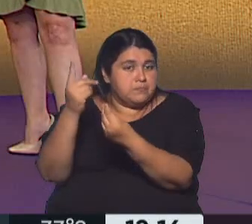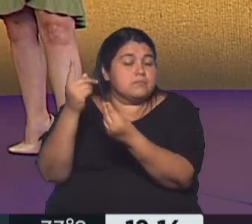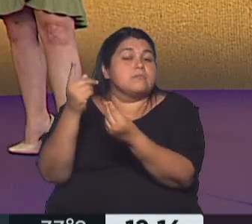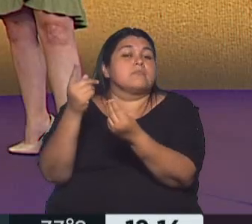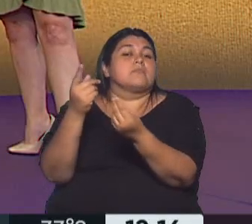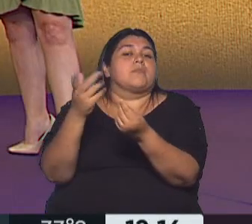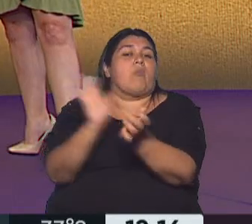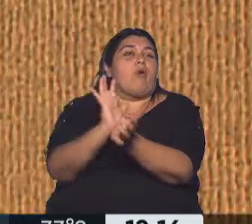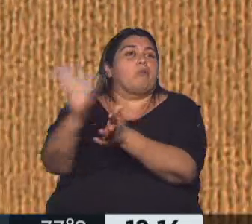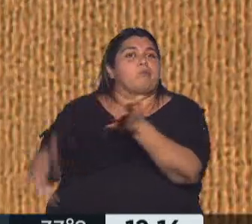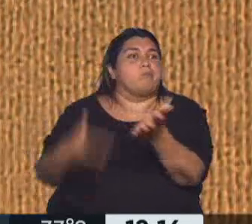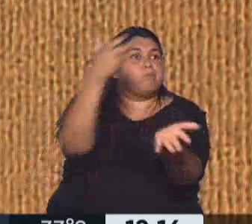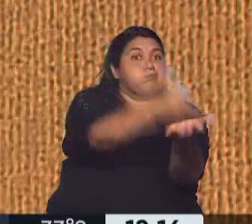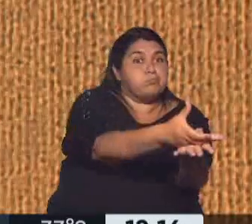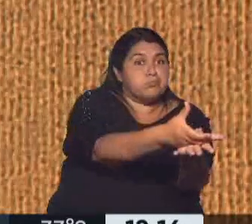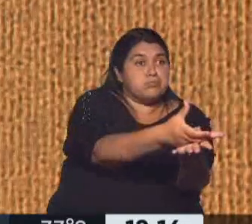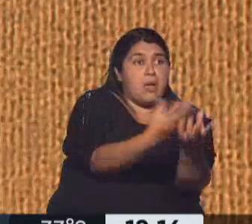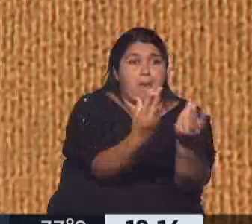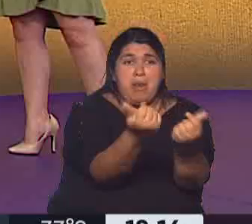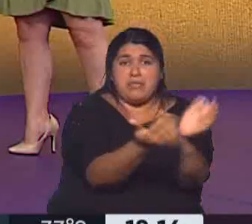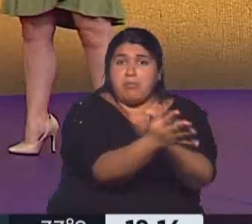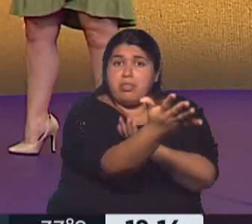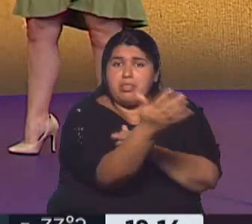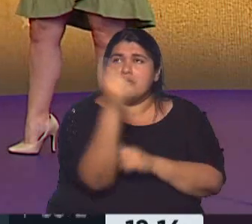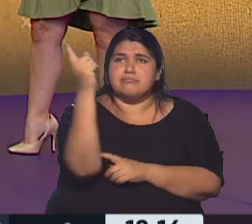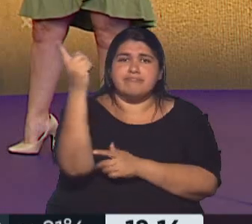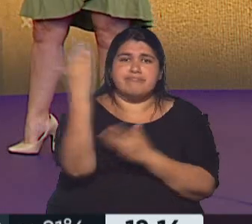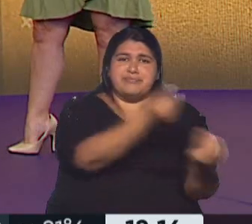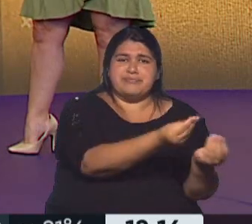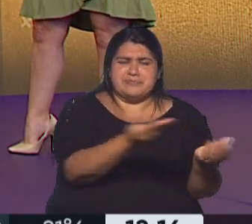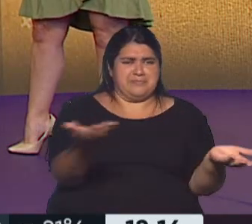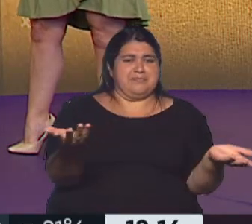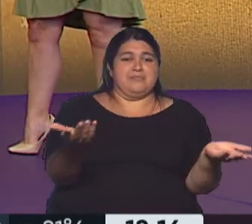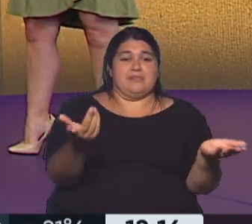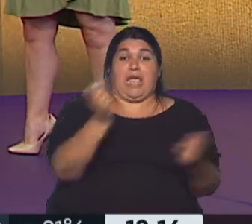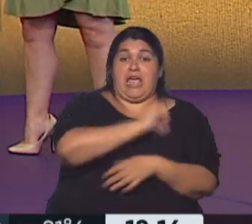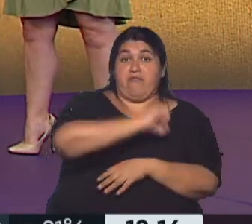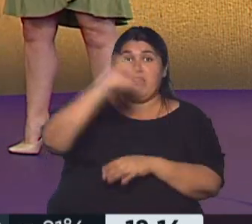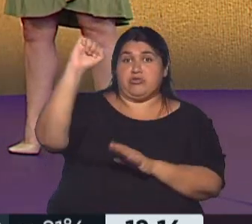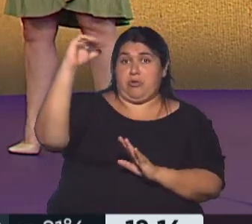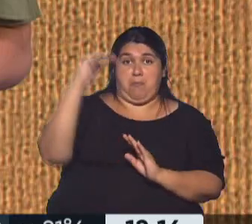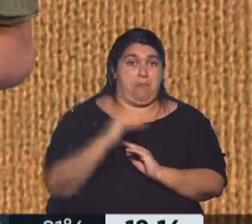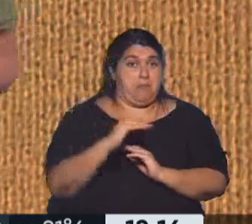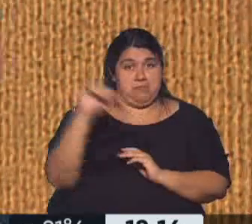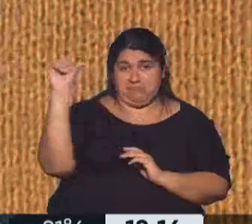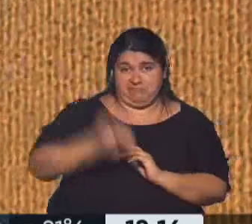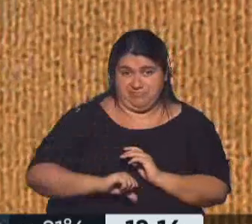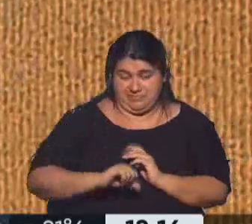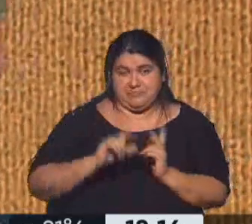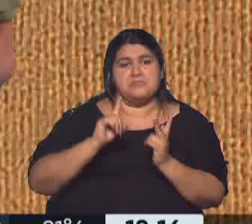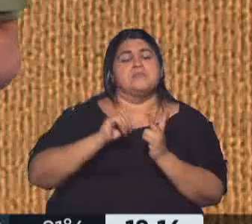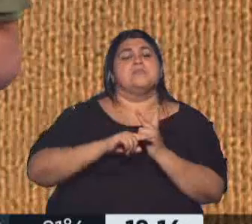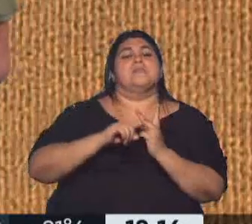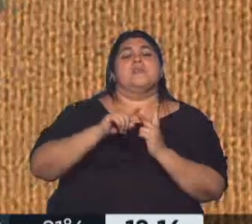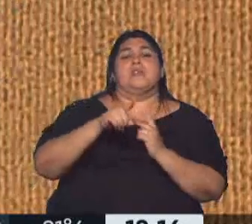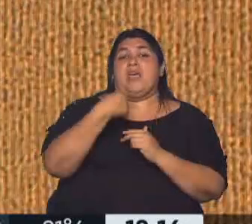fuga. Esto lo dice el fondo, lo dice el fondo. No redujo la inflación a todas luces, no la redujo. Dice algo más,